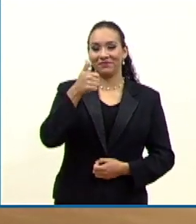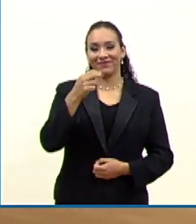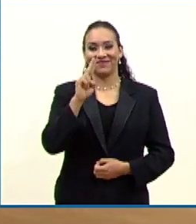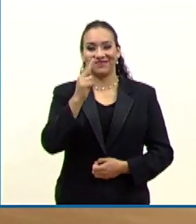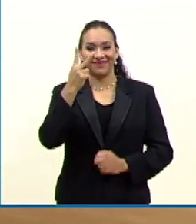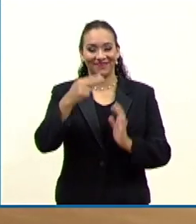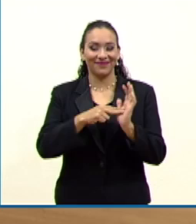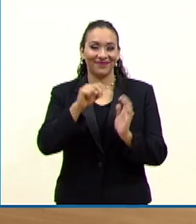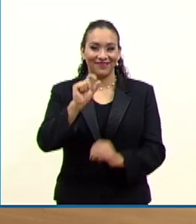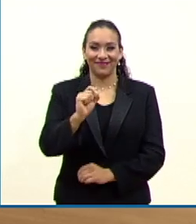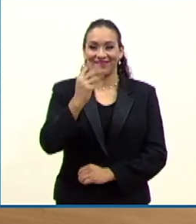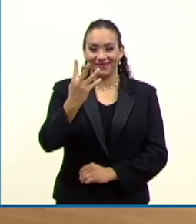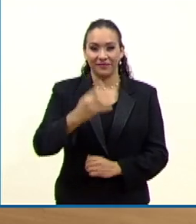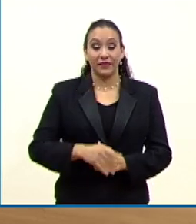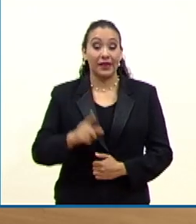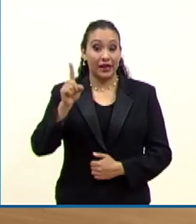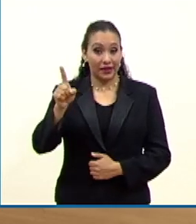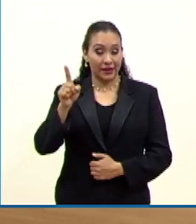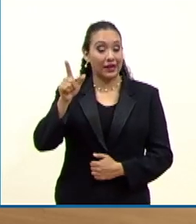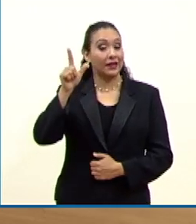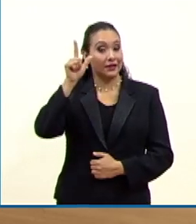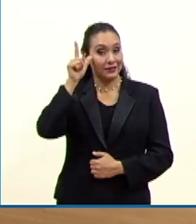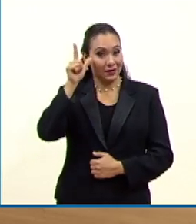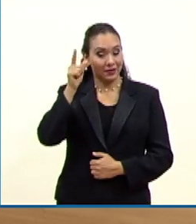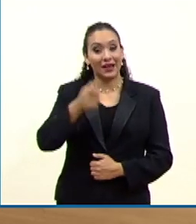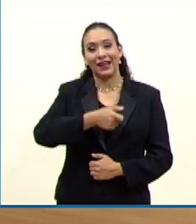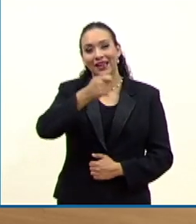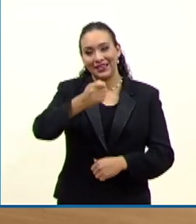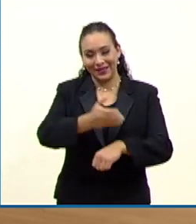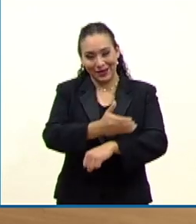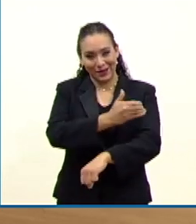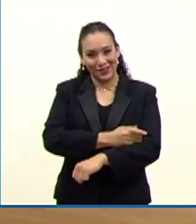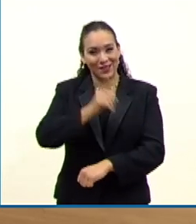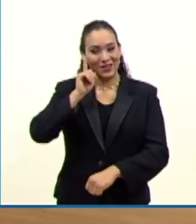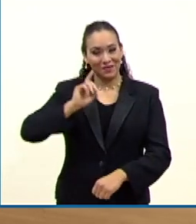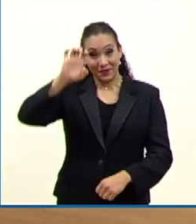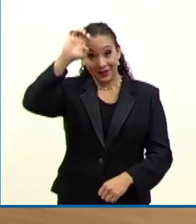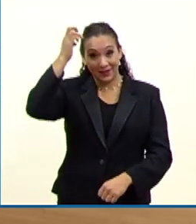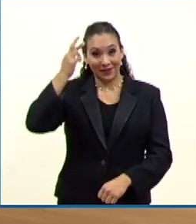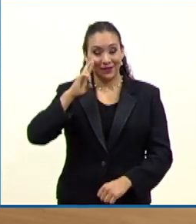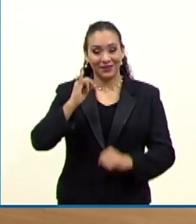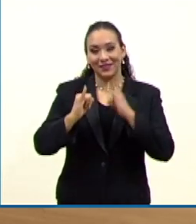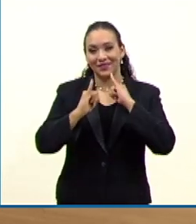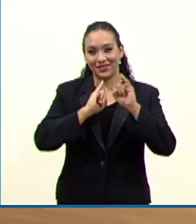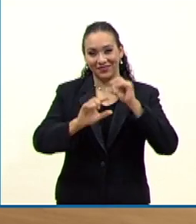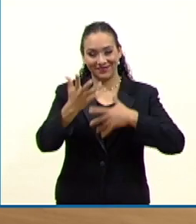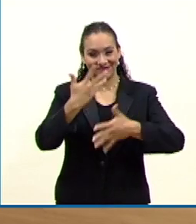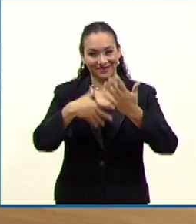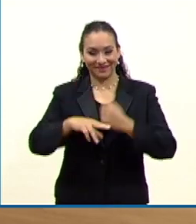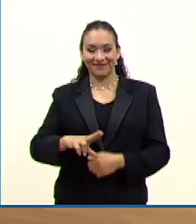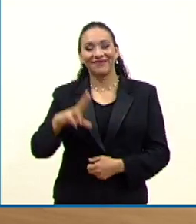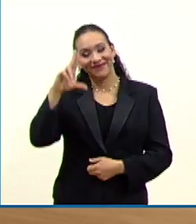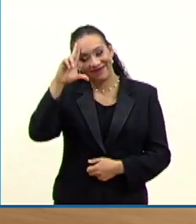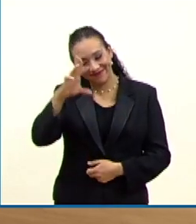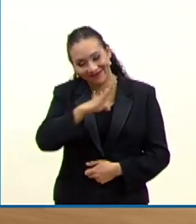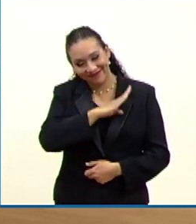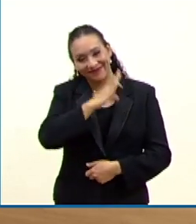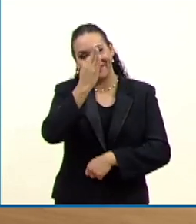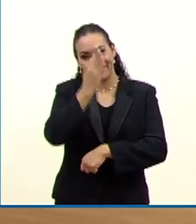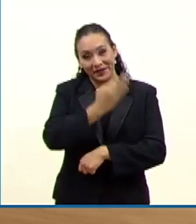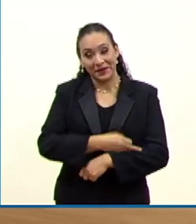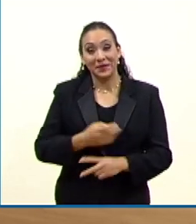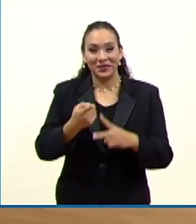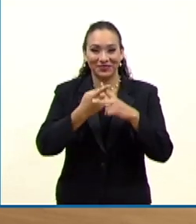noviembre de 2024. Soy Laura Murillo y saludo a mi compañera Eusiris Rostro en la interpretación en lengua de señas